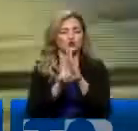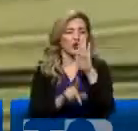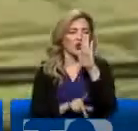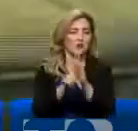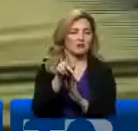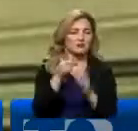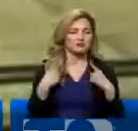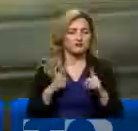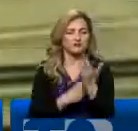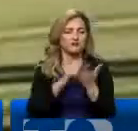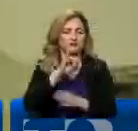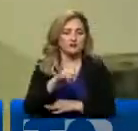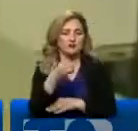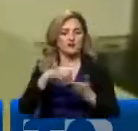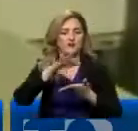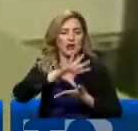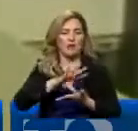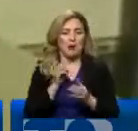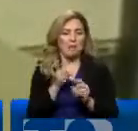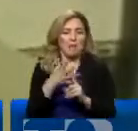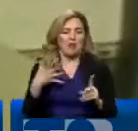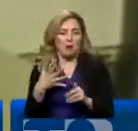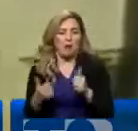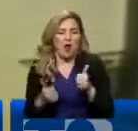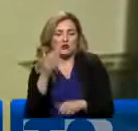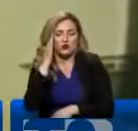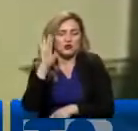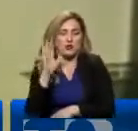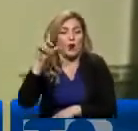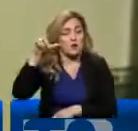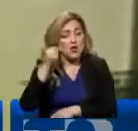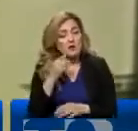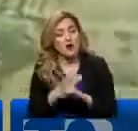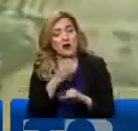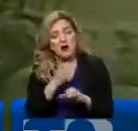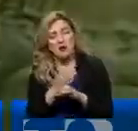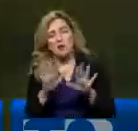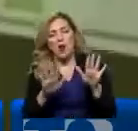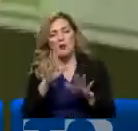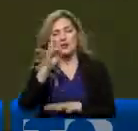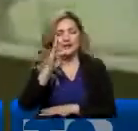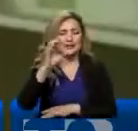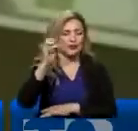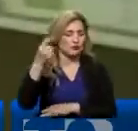que se debatirá este jueves en el legislativo y que el gobierno calcula que generaría cerca de